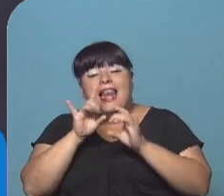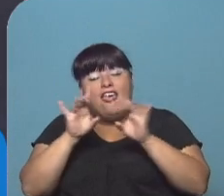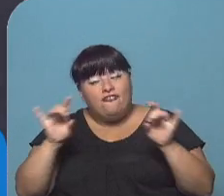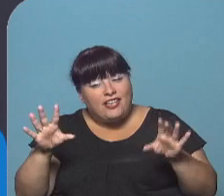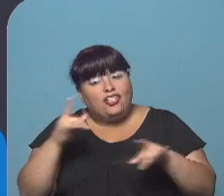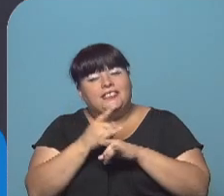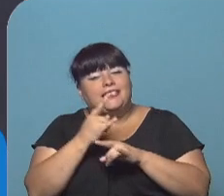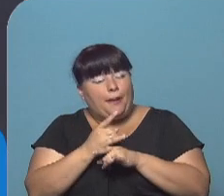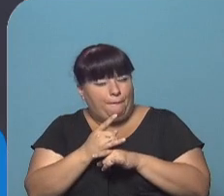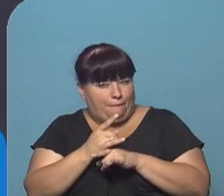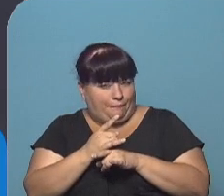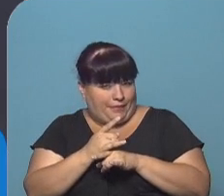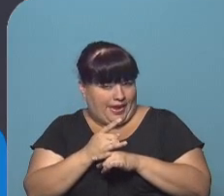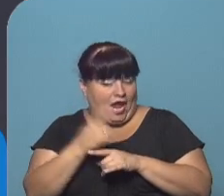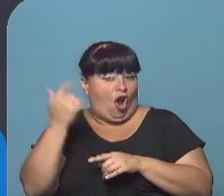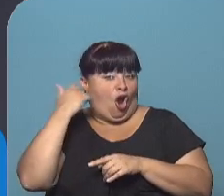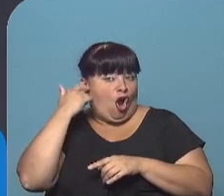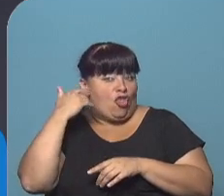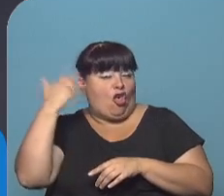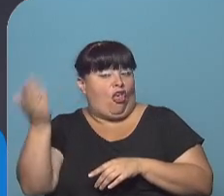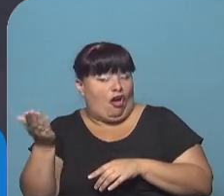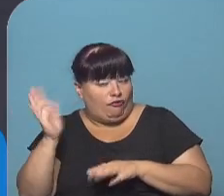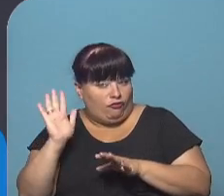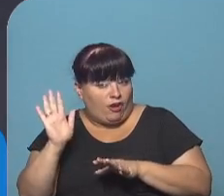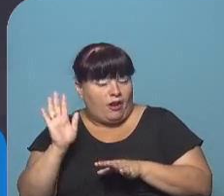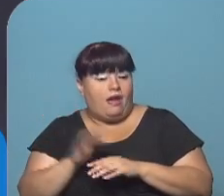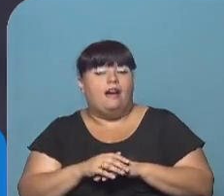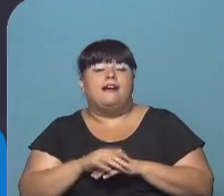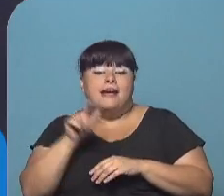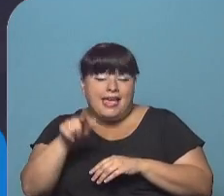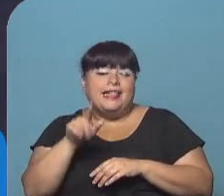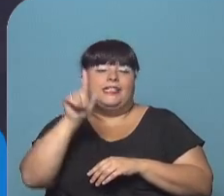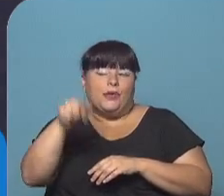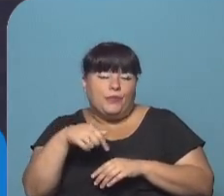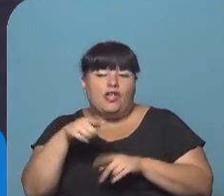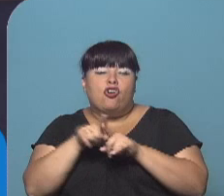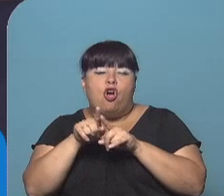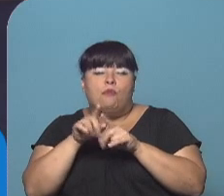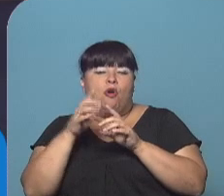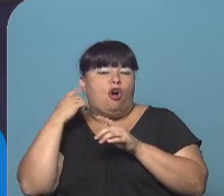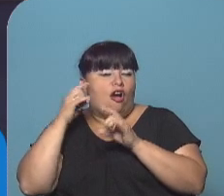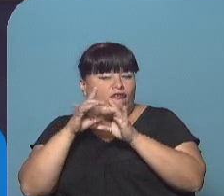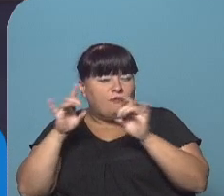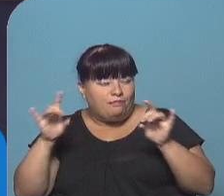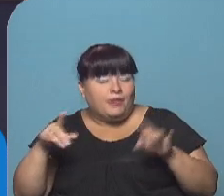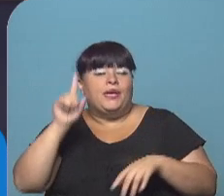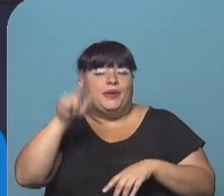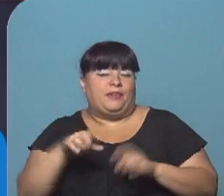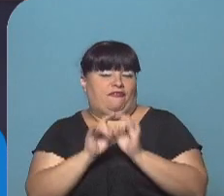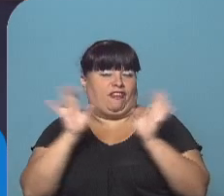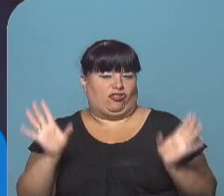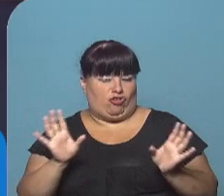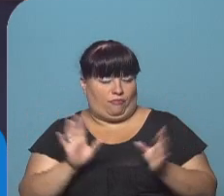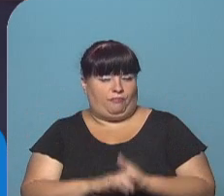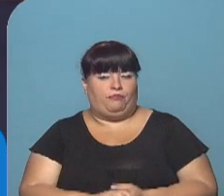que normalmente están en el oído externo se vuelven patógenos y provocan la